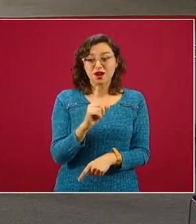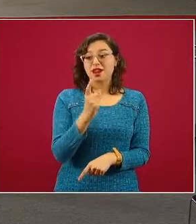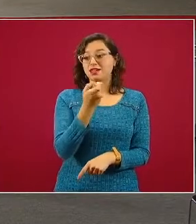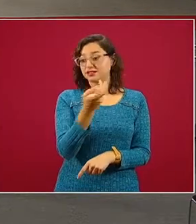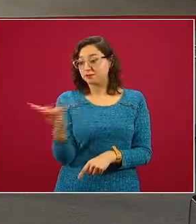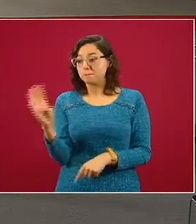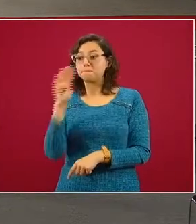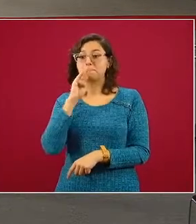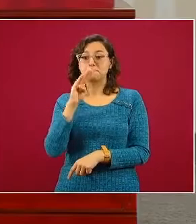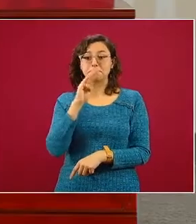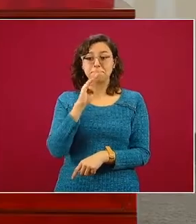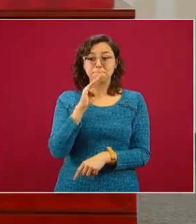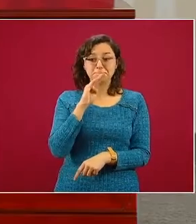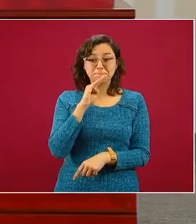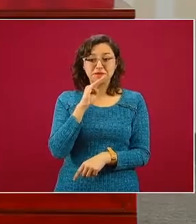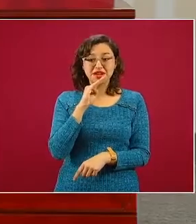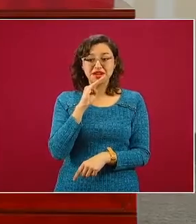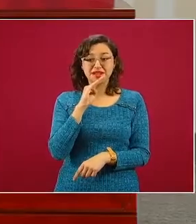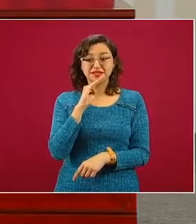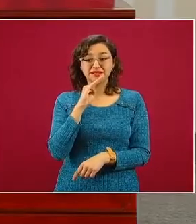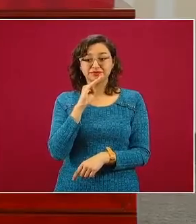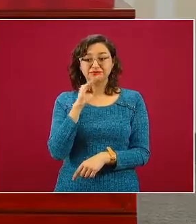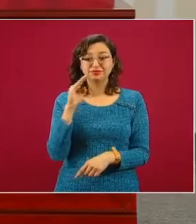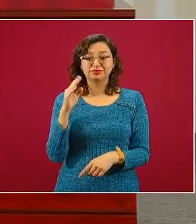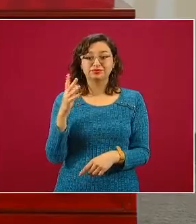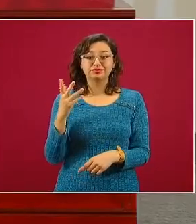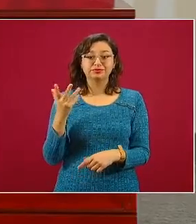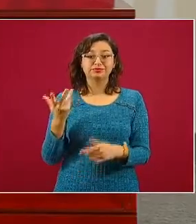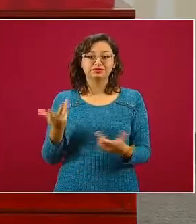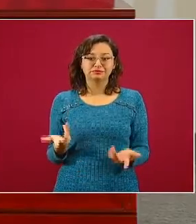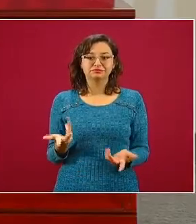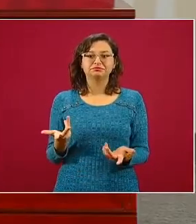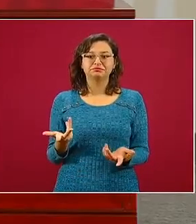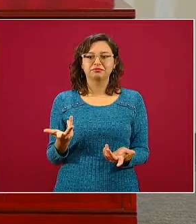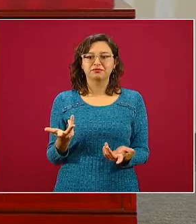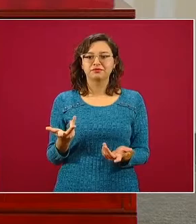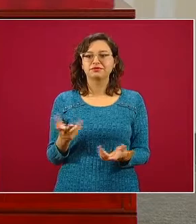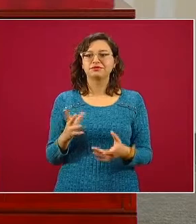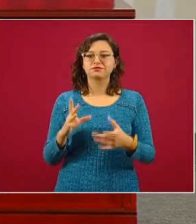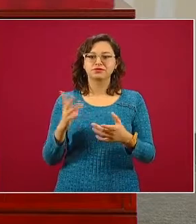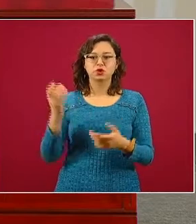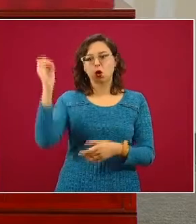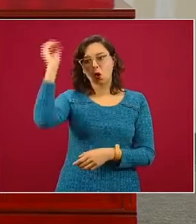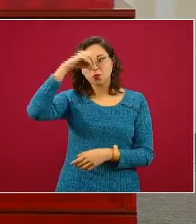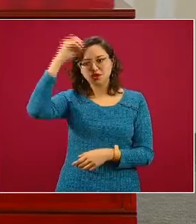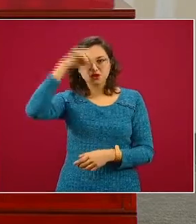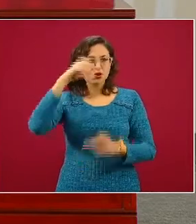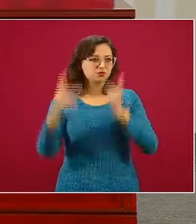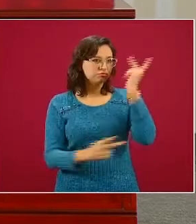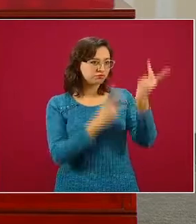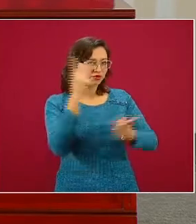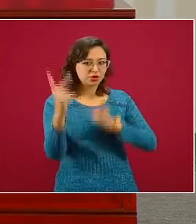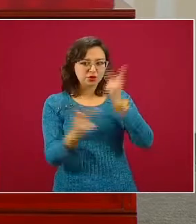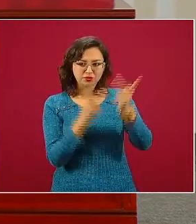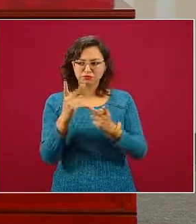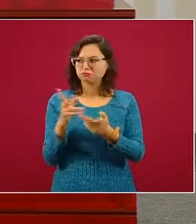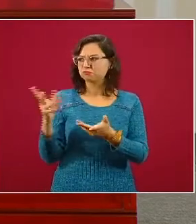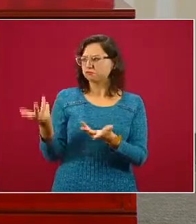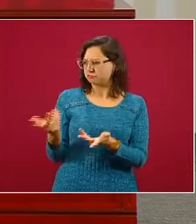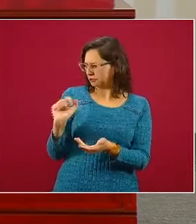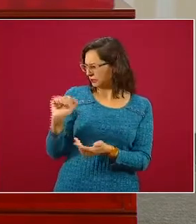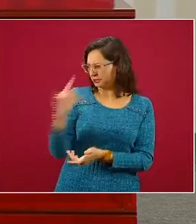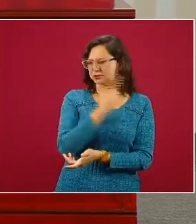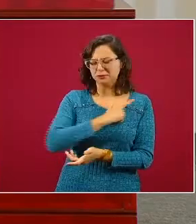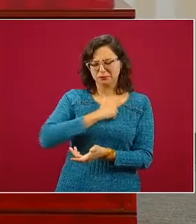madres nos han permitido tener sus comentarios y sobre todo preguntas, y las hemos recibido con